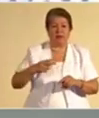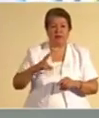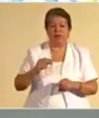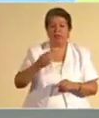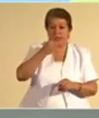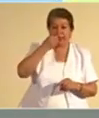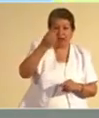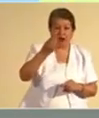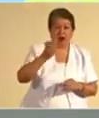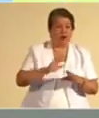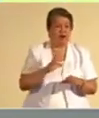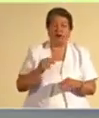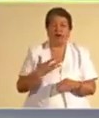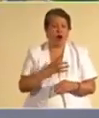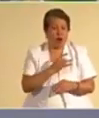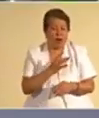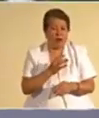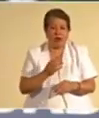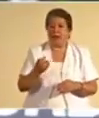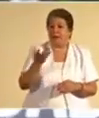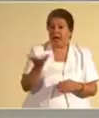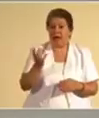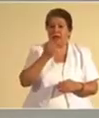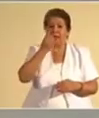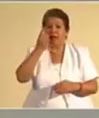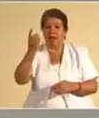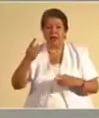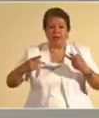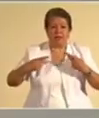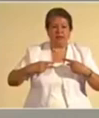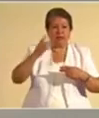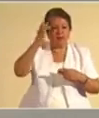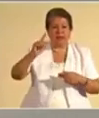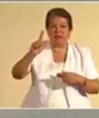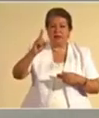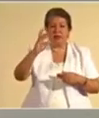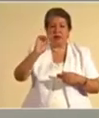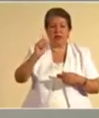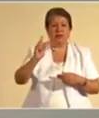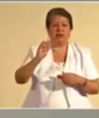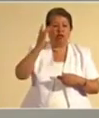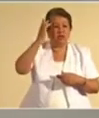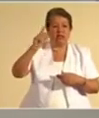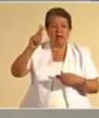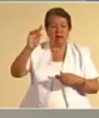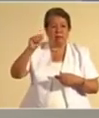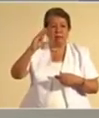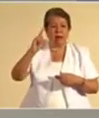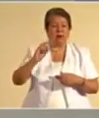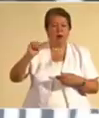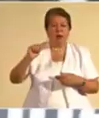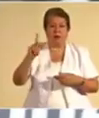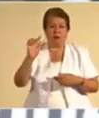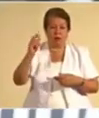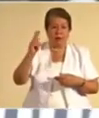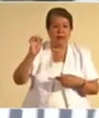miedo, ¿sí? No tengo miedo que me hagan lo que le hicieron a la gente de San Lorenzo y San Pablo Otopan. Con esa responsabilidad, con ese